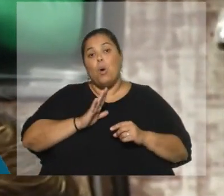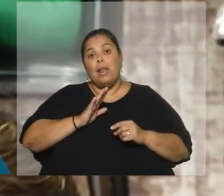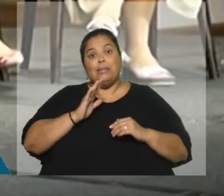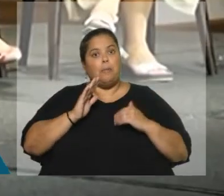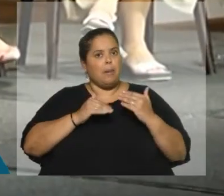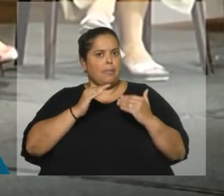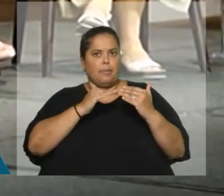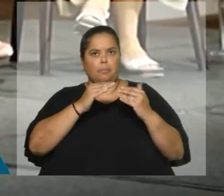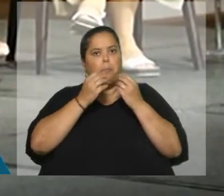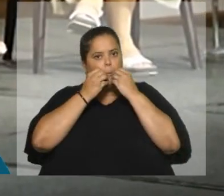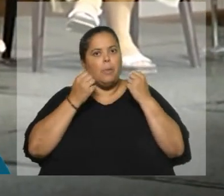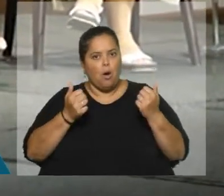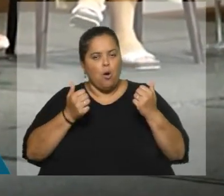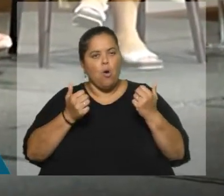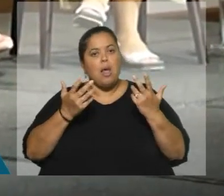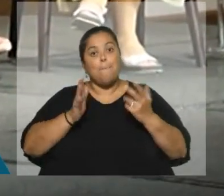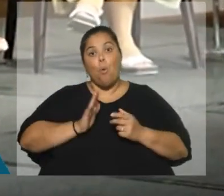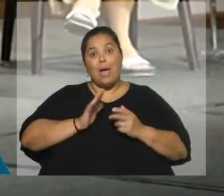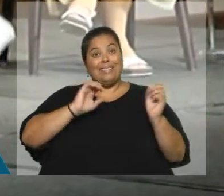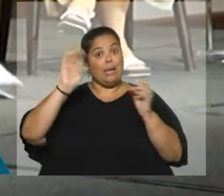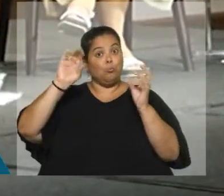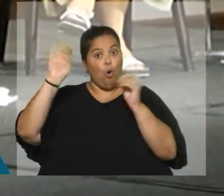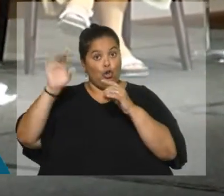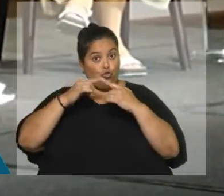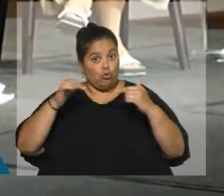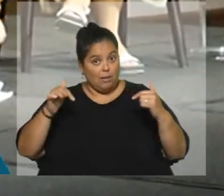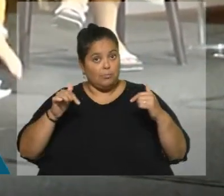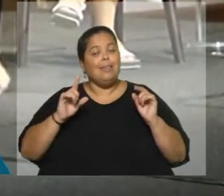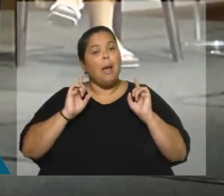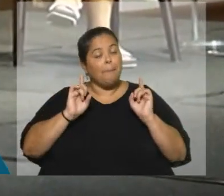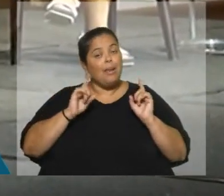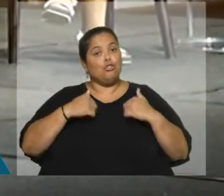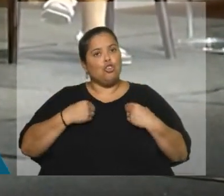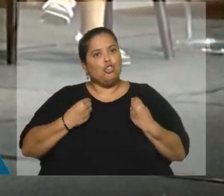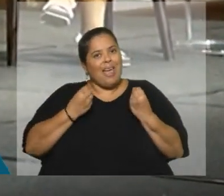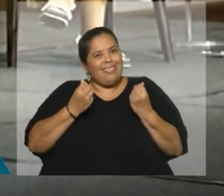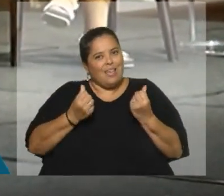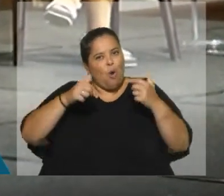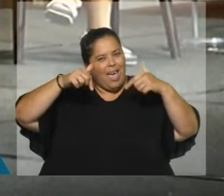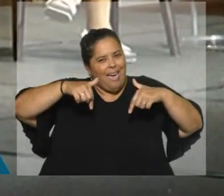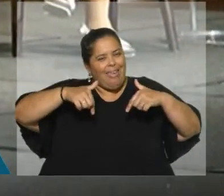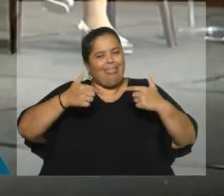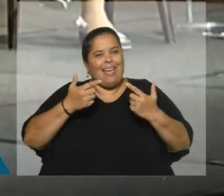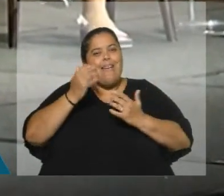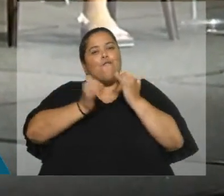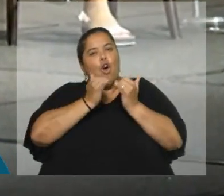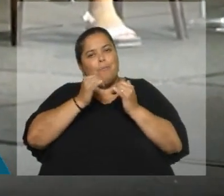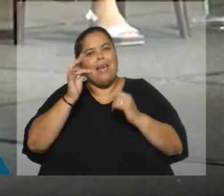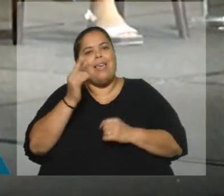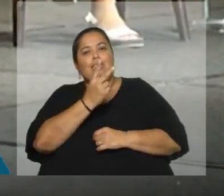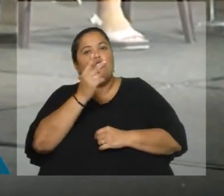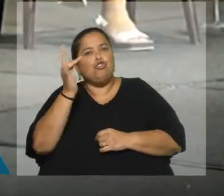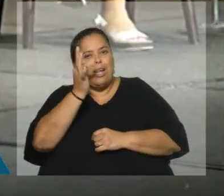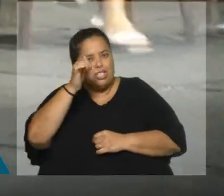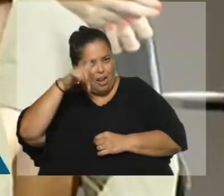exportan y la verdad sentimos que la presentación de este informe y los dos talleres de hoy